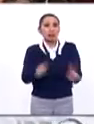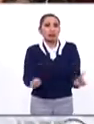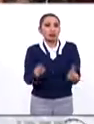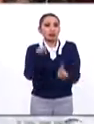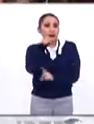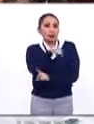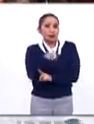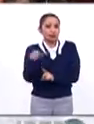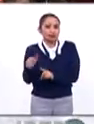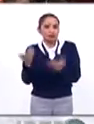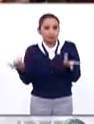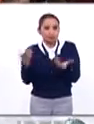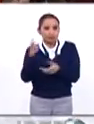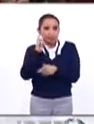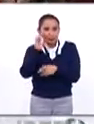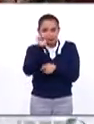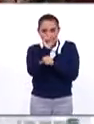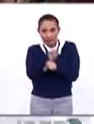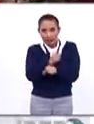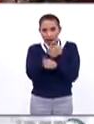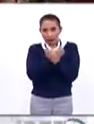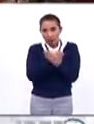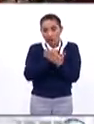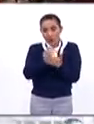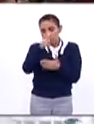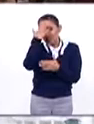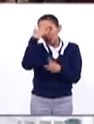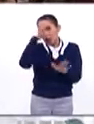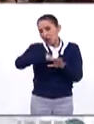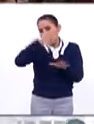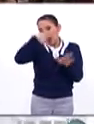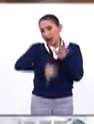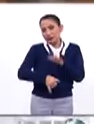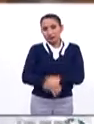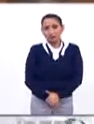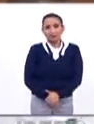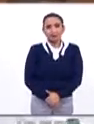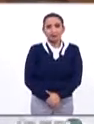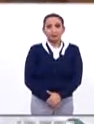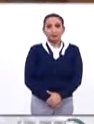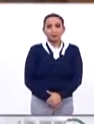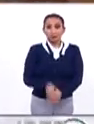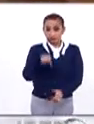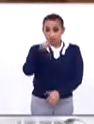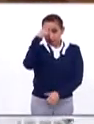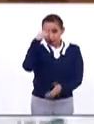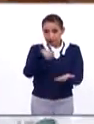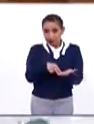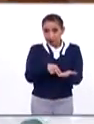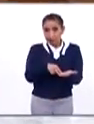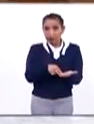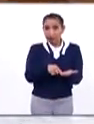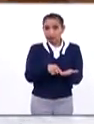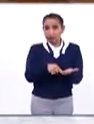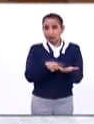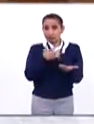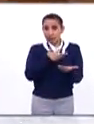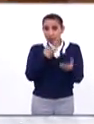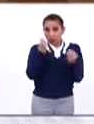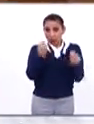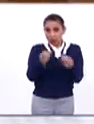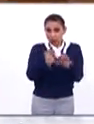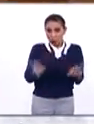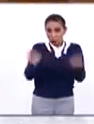técnica, donde me parece la Secretaría de Economía tiene un conocimiento ya avanzado en la materia. Claro, considera que va a tener